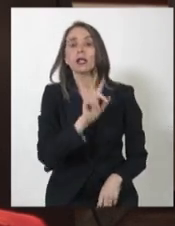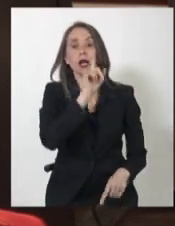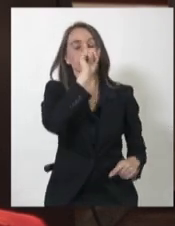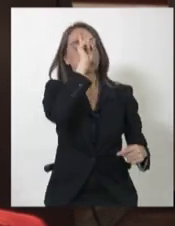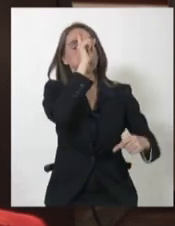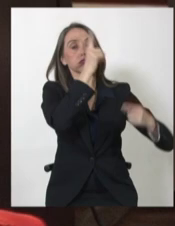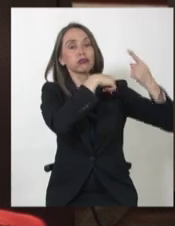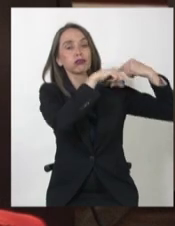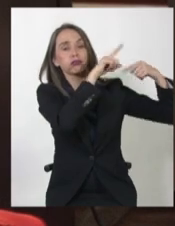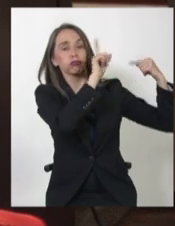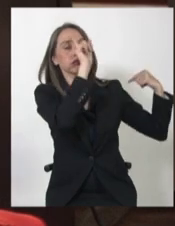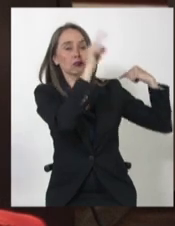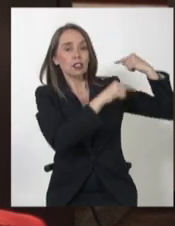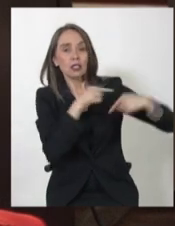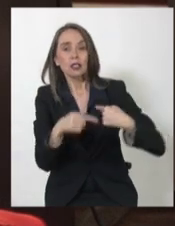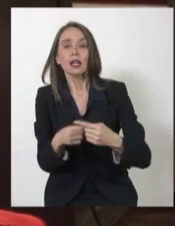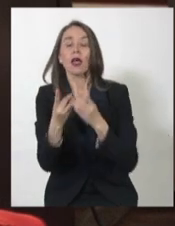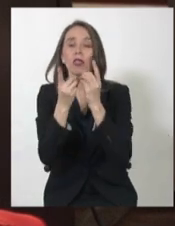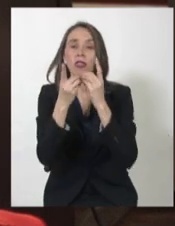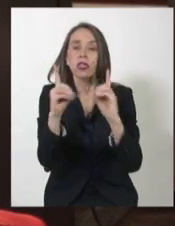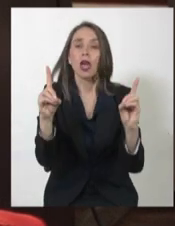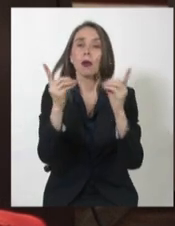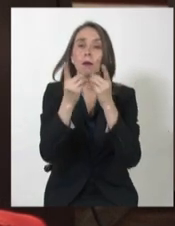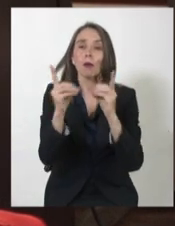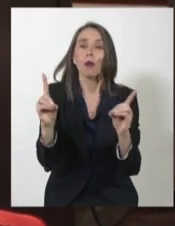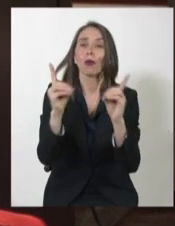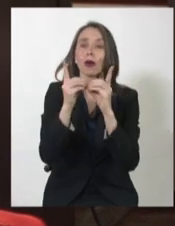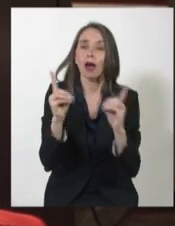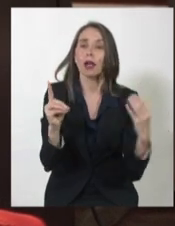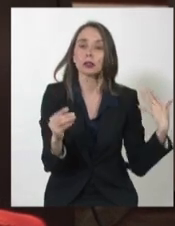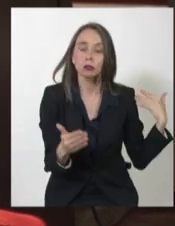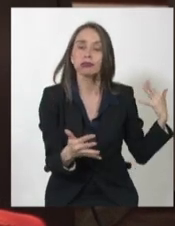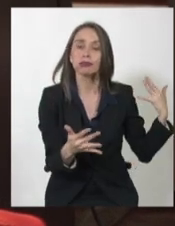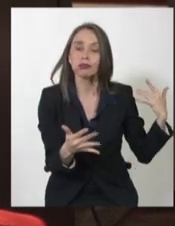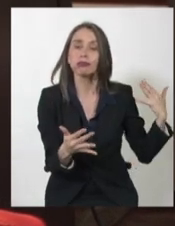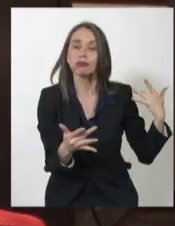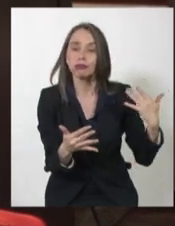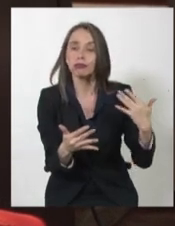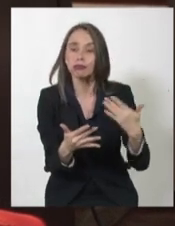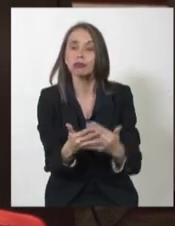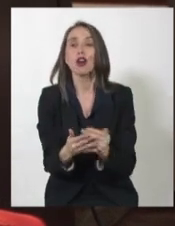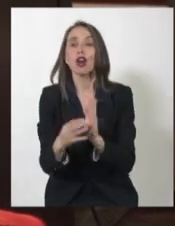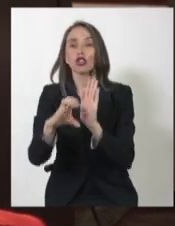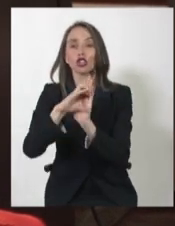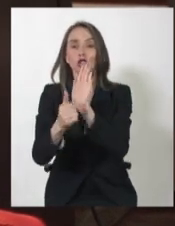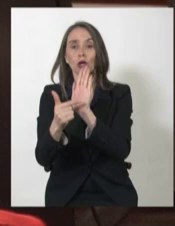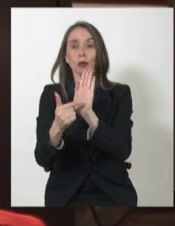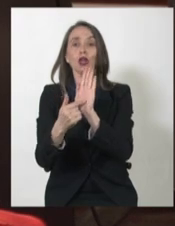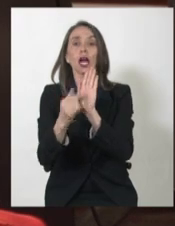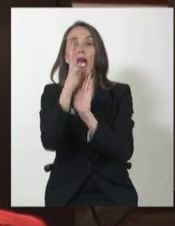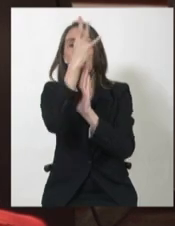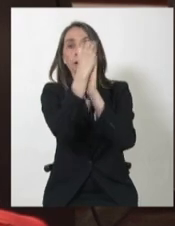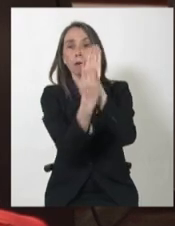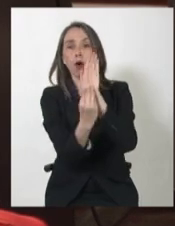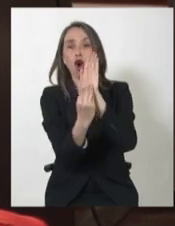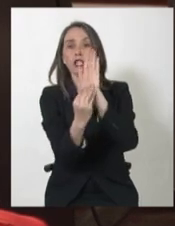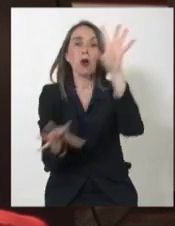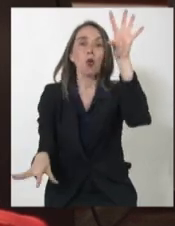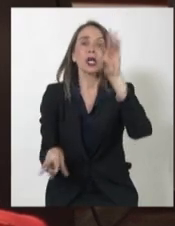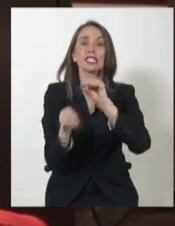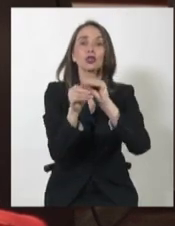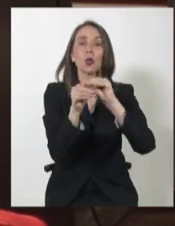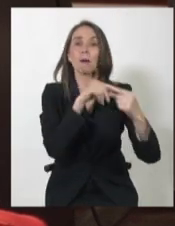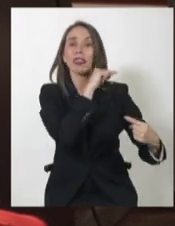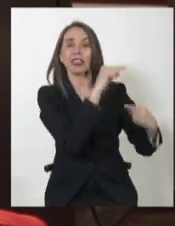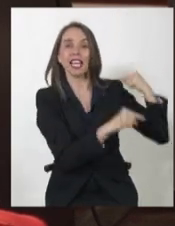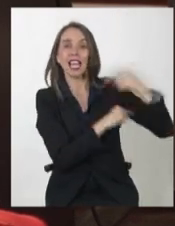tradiciones democráticas, de modo tal que una constitución en realidad es como la historia condensada, podríamos decir,